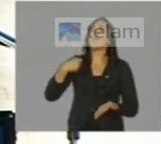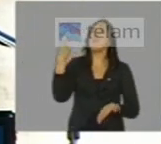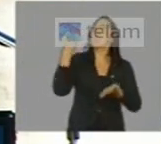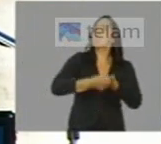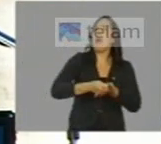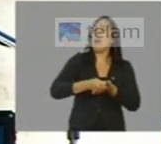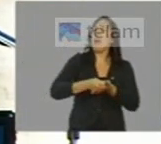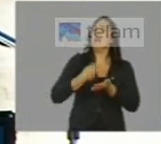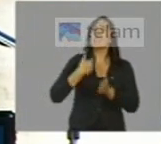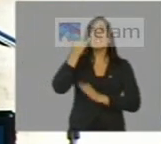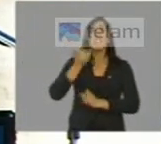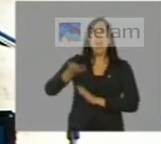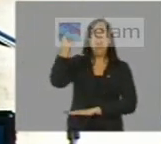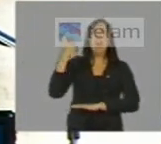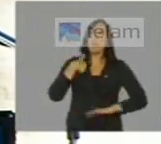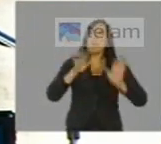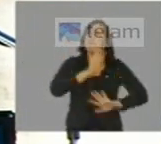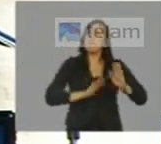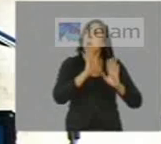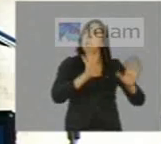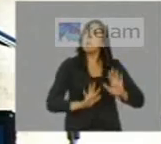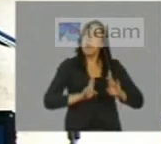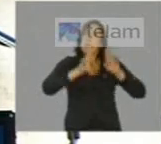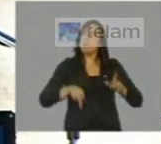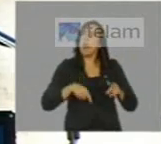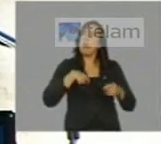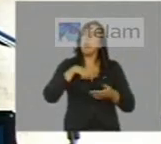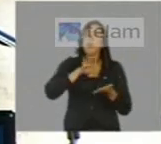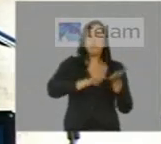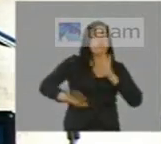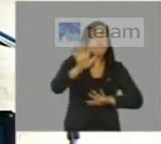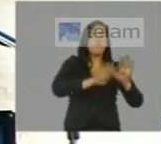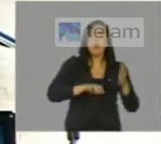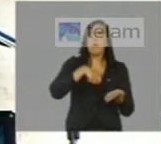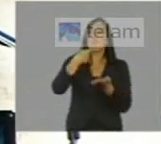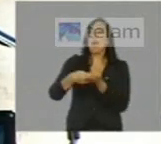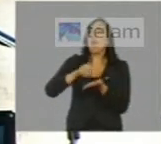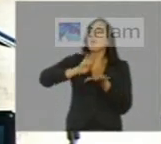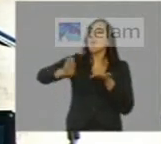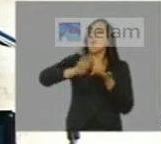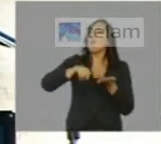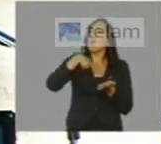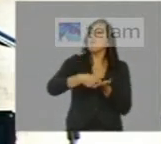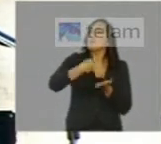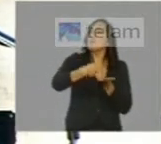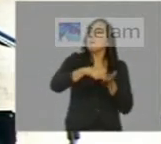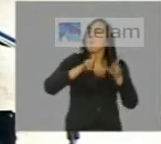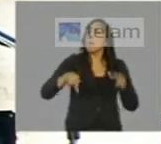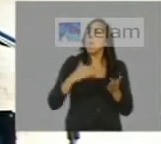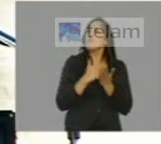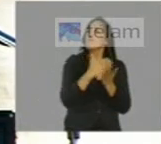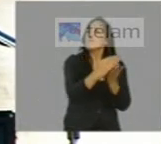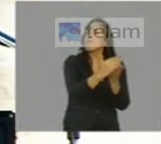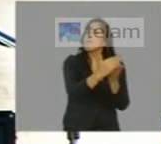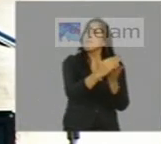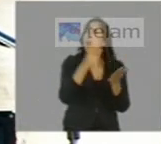que ordenamos en la reestructuración de la deuda y encuentran también aliados internos. Basta leer algunos